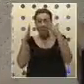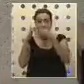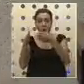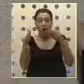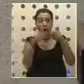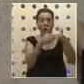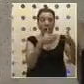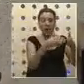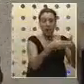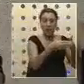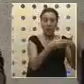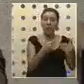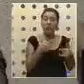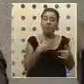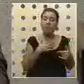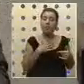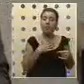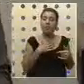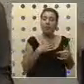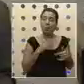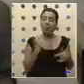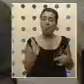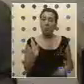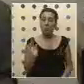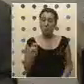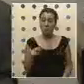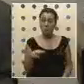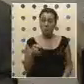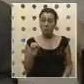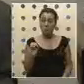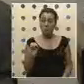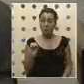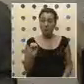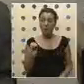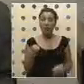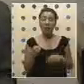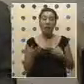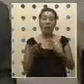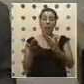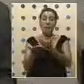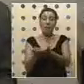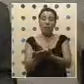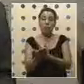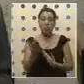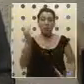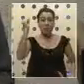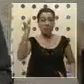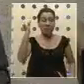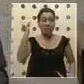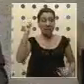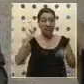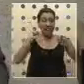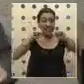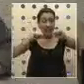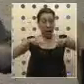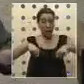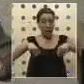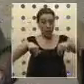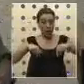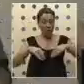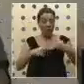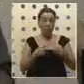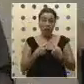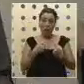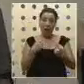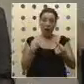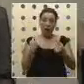ahí quiero ir, porque el bono que propuso el presidente Piñera y que fue aprobado aquí después